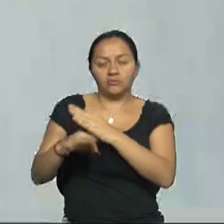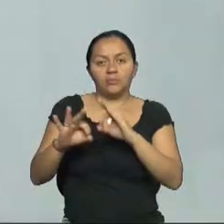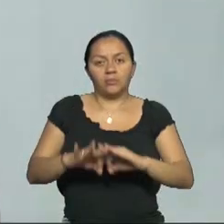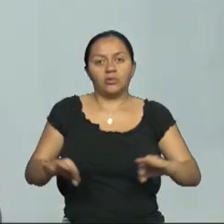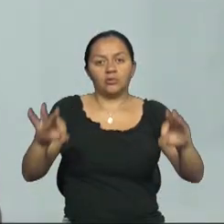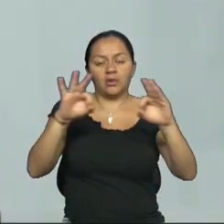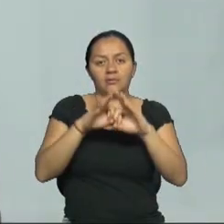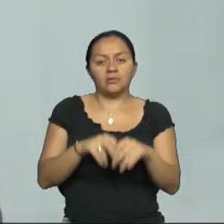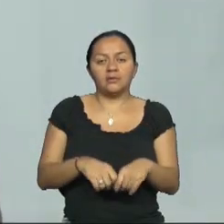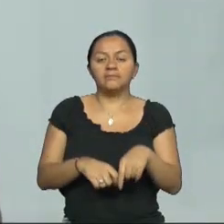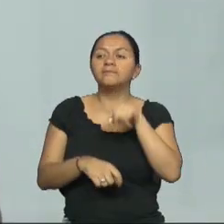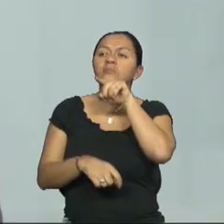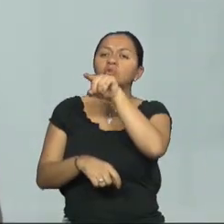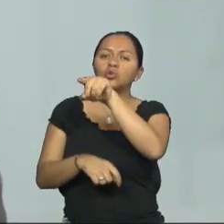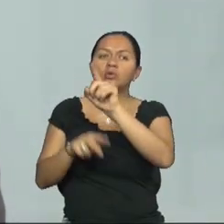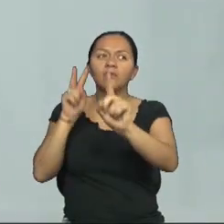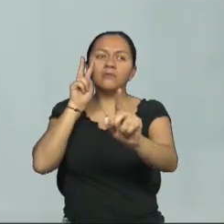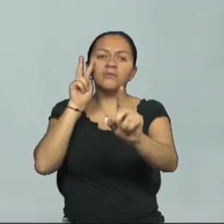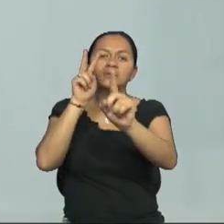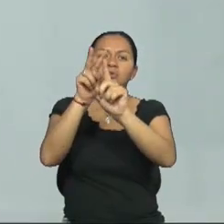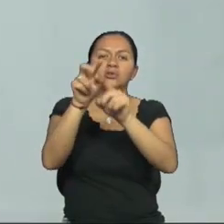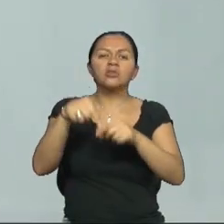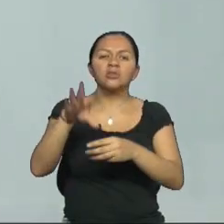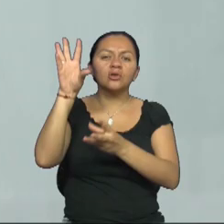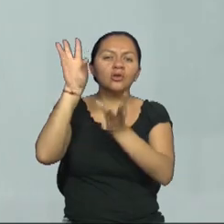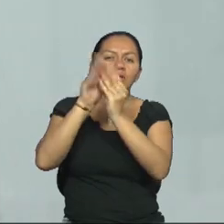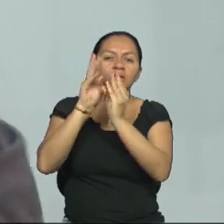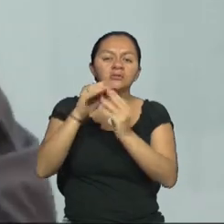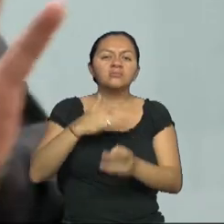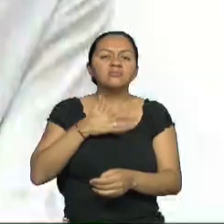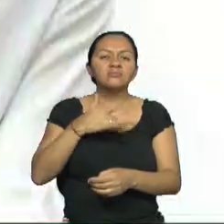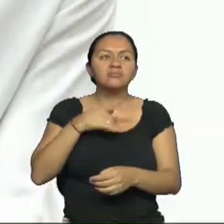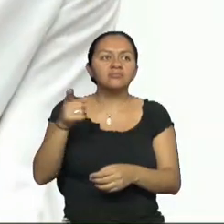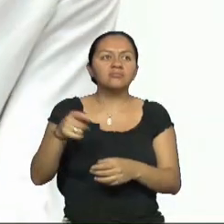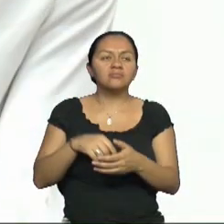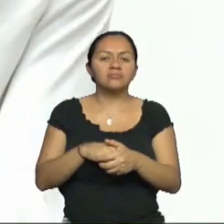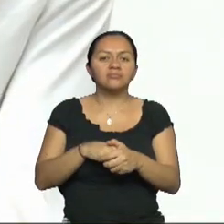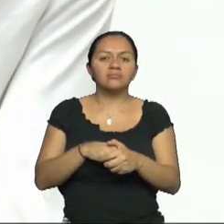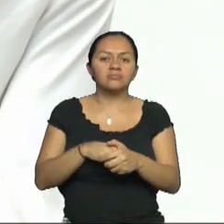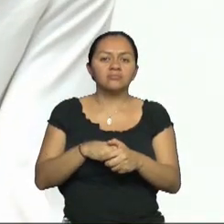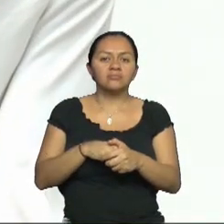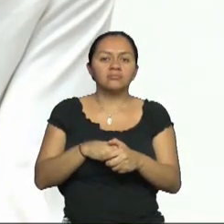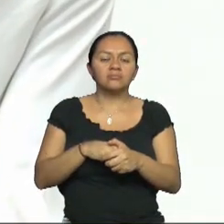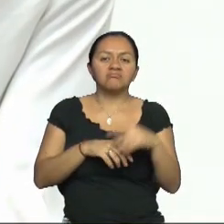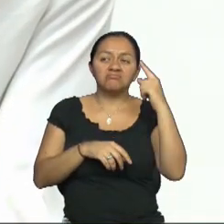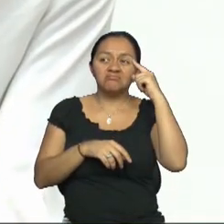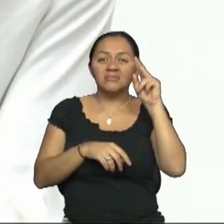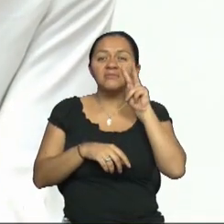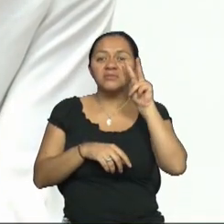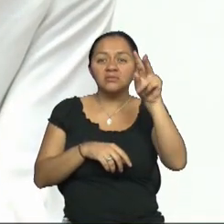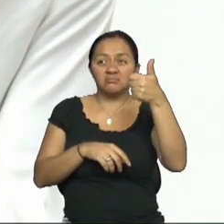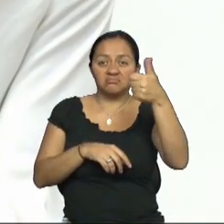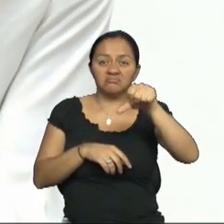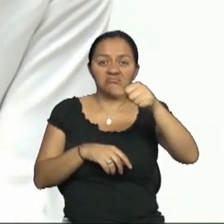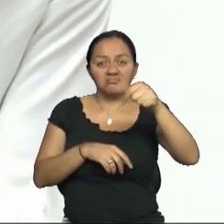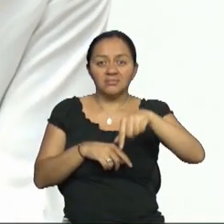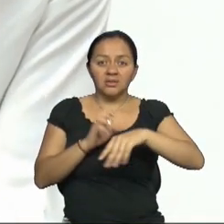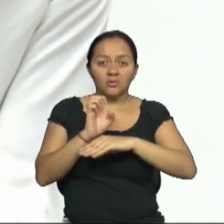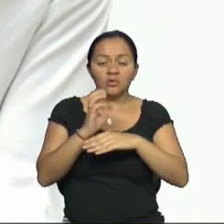es tu perspectiva ya de este congreso? ¿Cuál es mi perspectiva? ¿Qué piensas tú que podría salir de aquí de